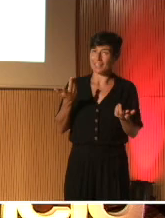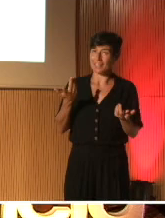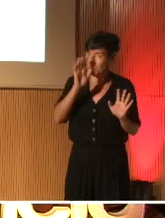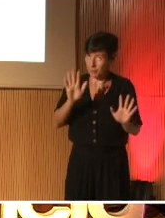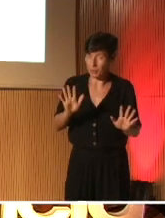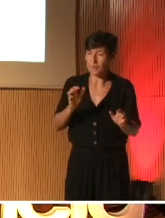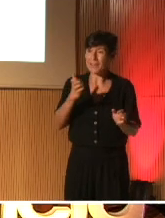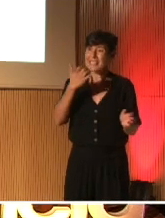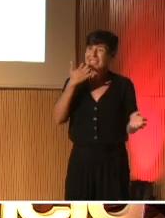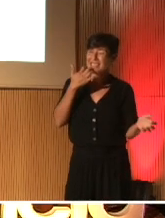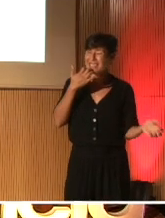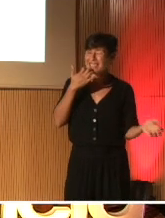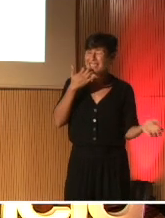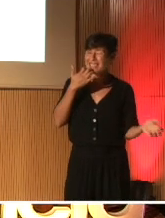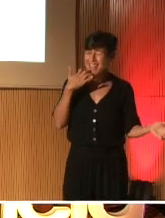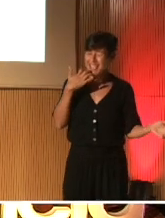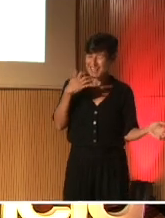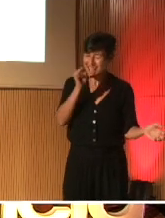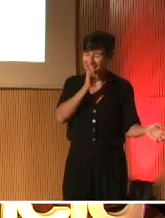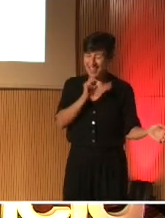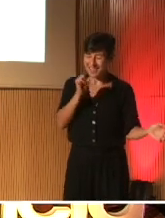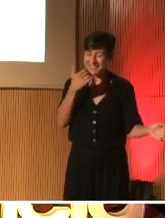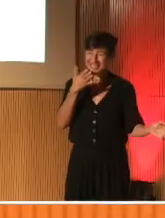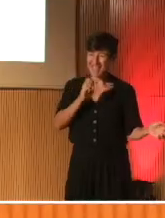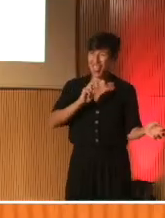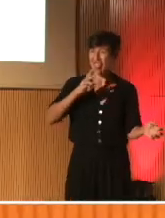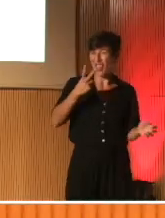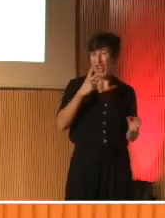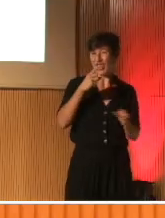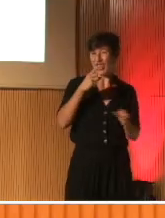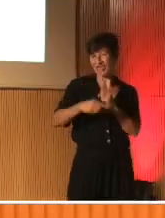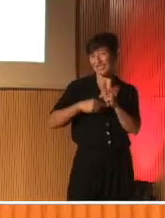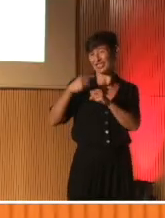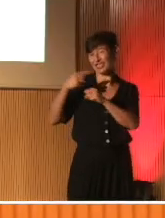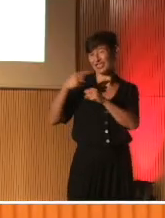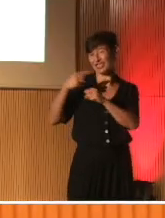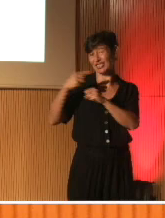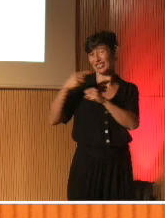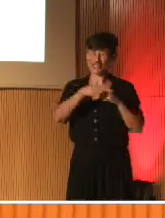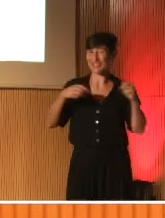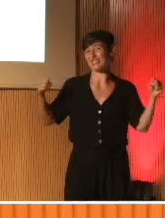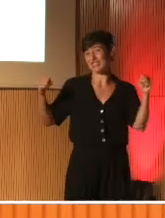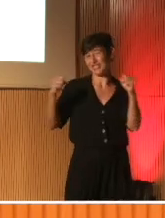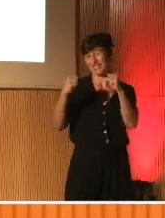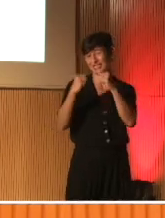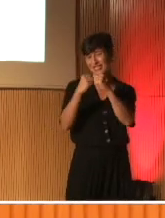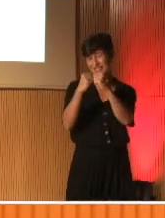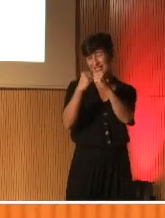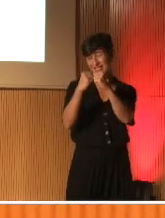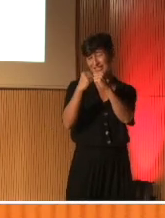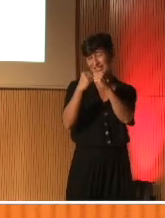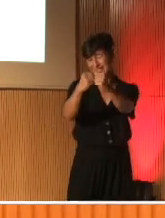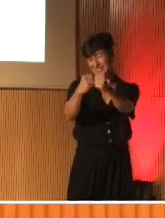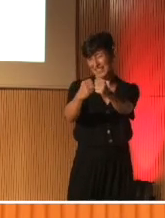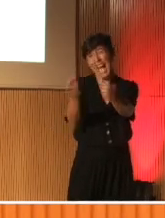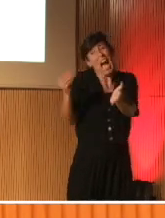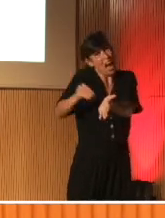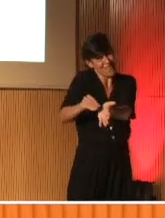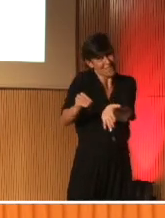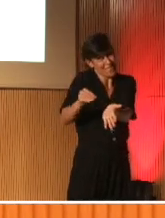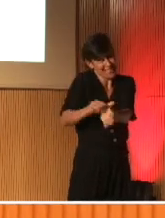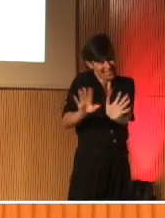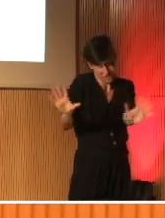sí 12 electrones chocan a veces